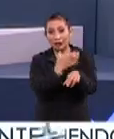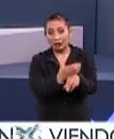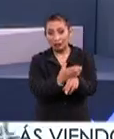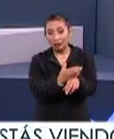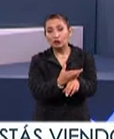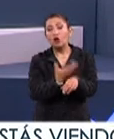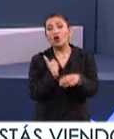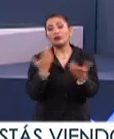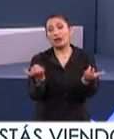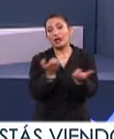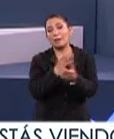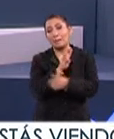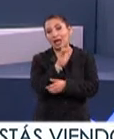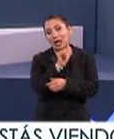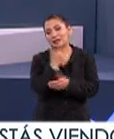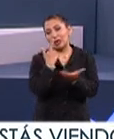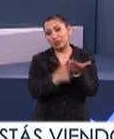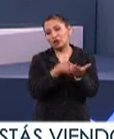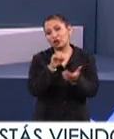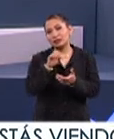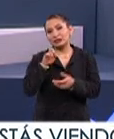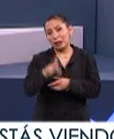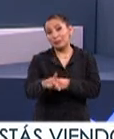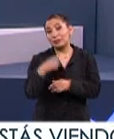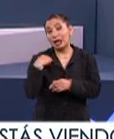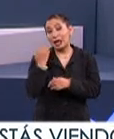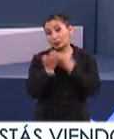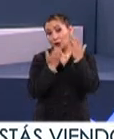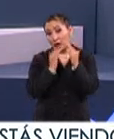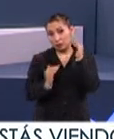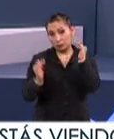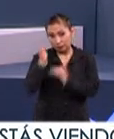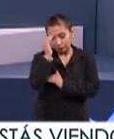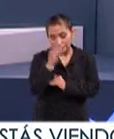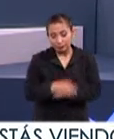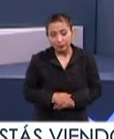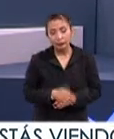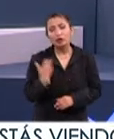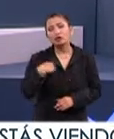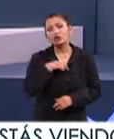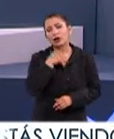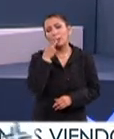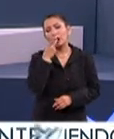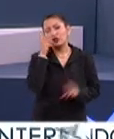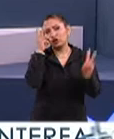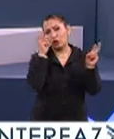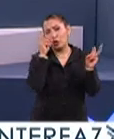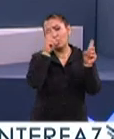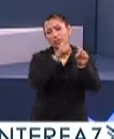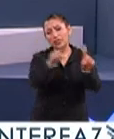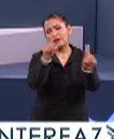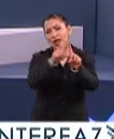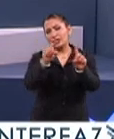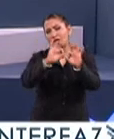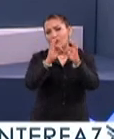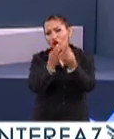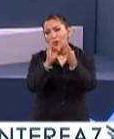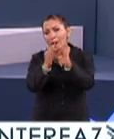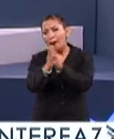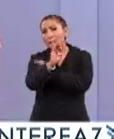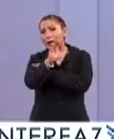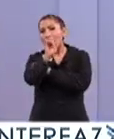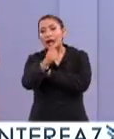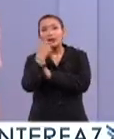nacional de becas de educación superior de la Secretaría de Educación Pública. Y bueno, estábamos platicando sobre los distintos tipos de becas